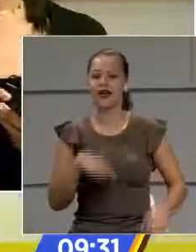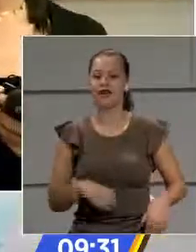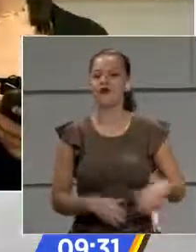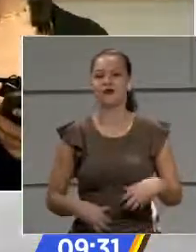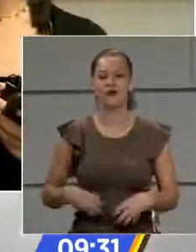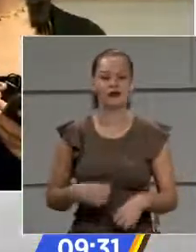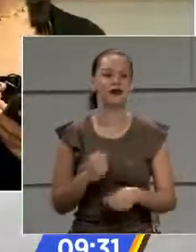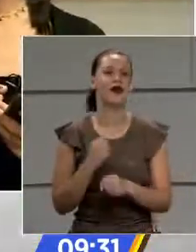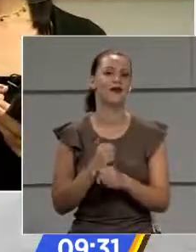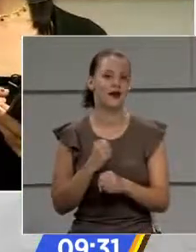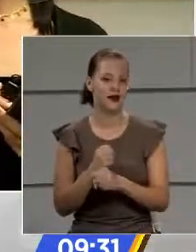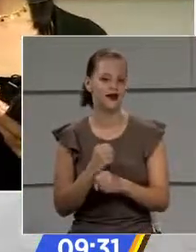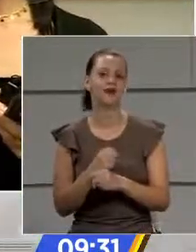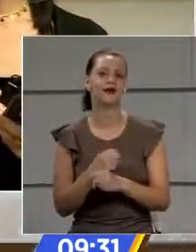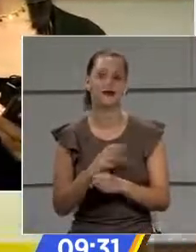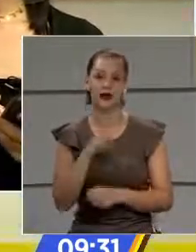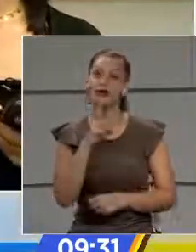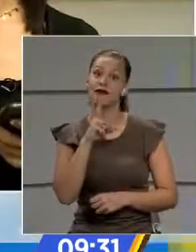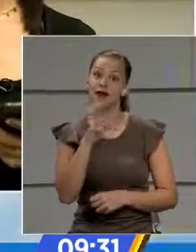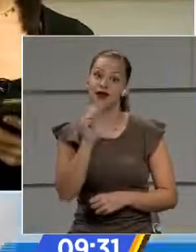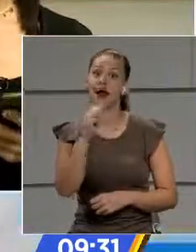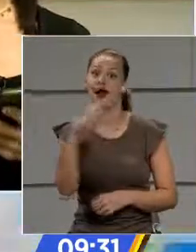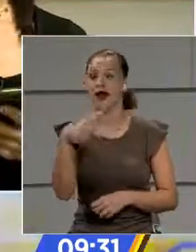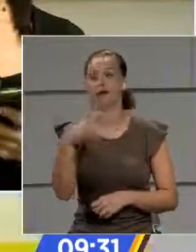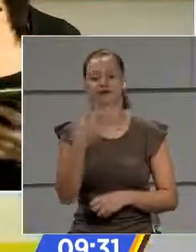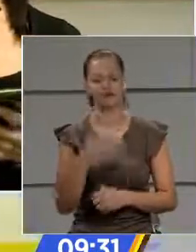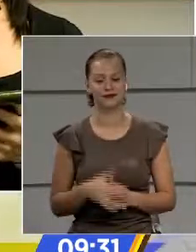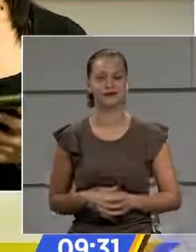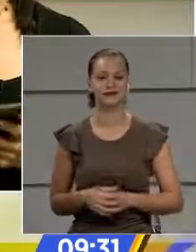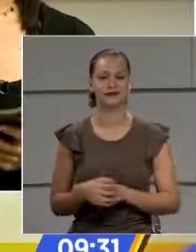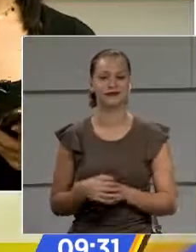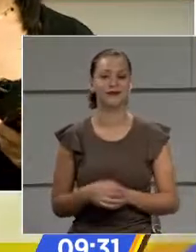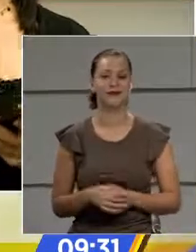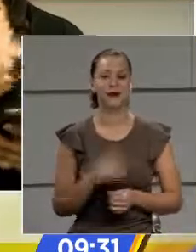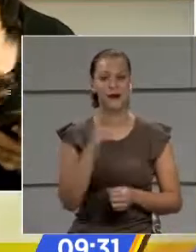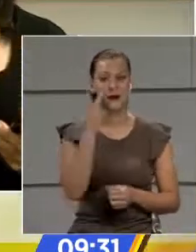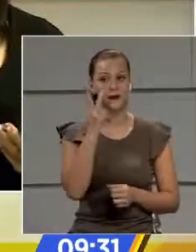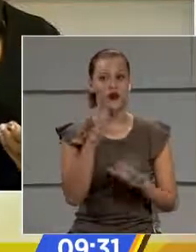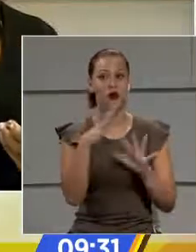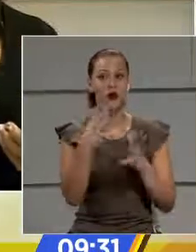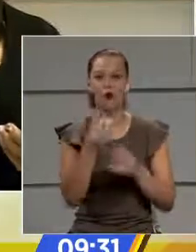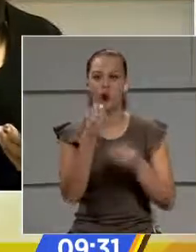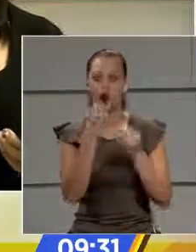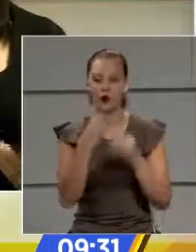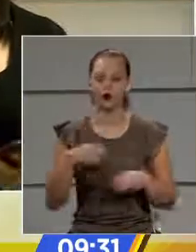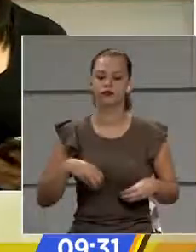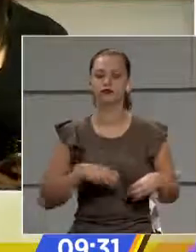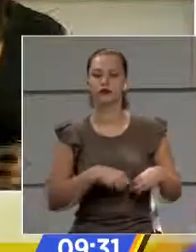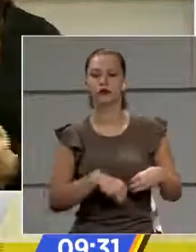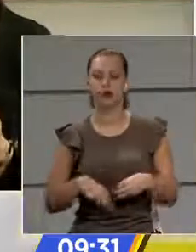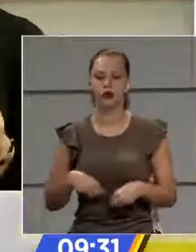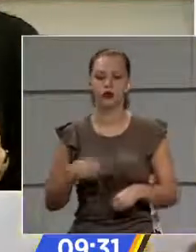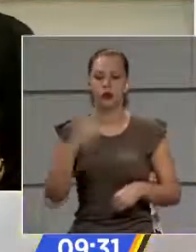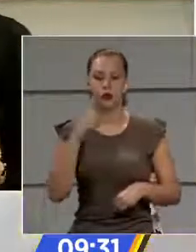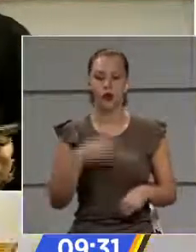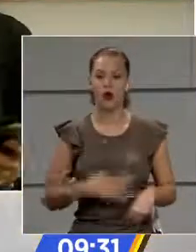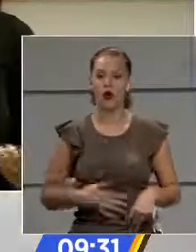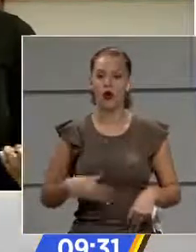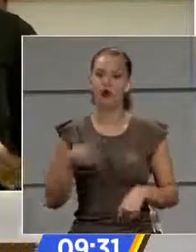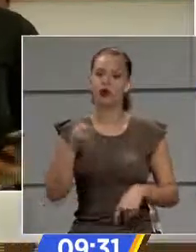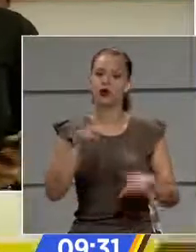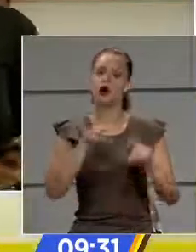trabajando. Vamos es muy real la aplicación. Aquí observen cómo se digiere por dentro, porque el estómago necesita